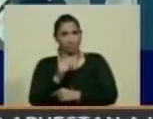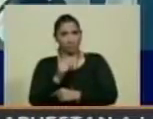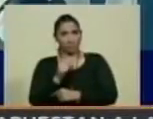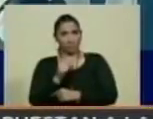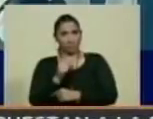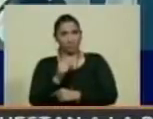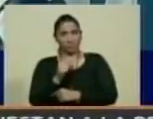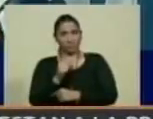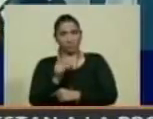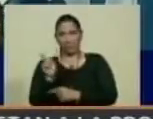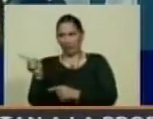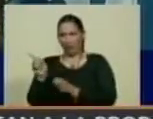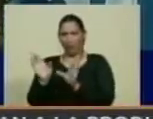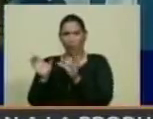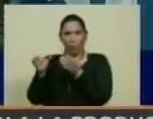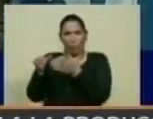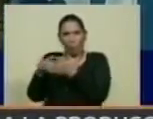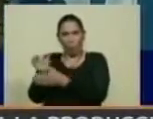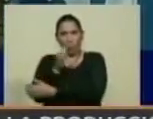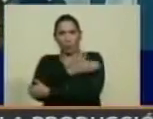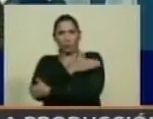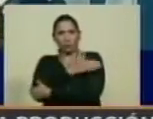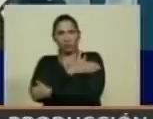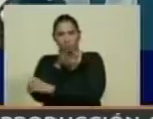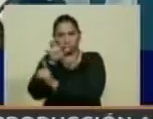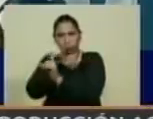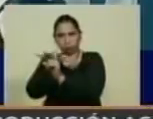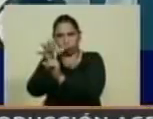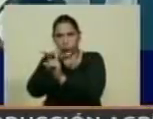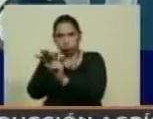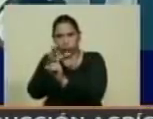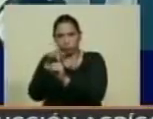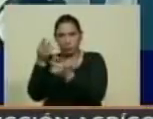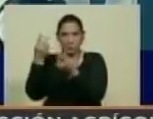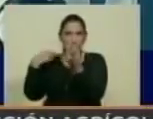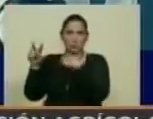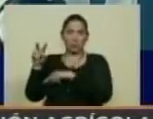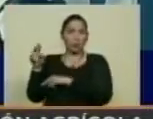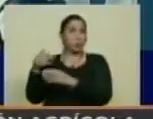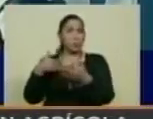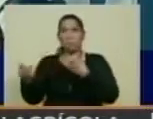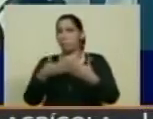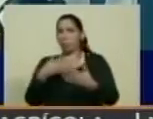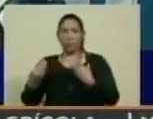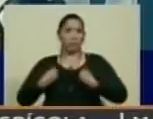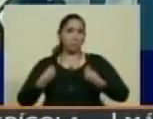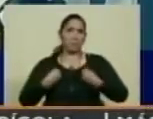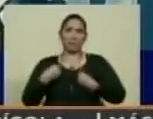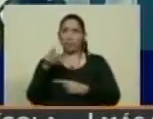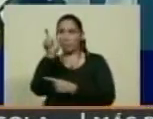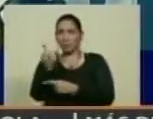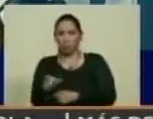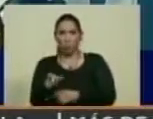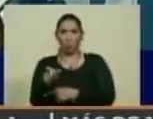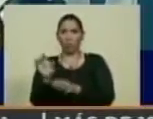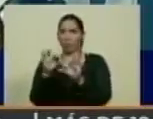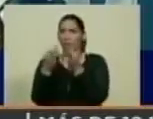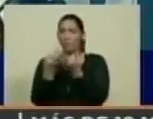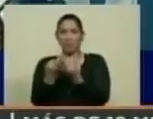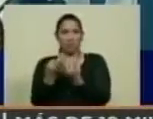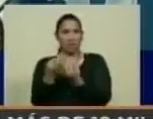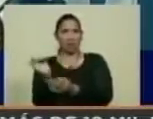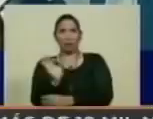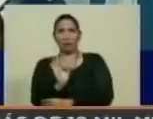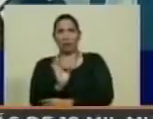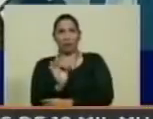hechiceros de ocasión, ¿verdad?, que no les importa para nada ni la vida de este ciudadano ni de sus familiares, olvídense de eso, sino buscan